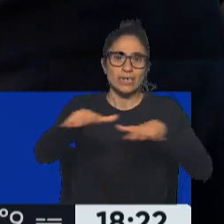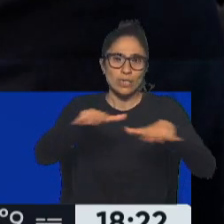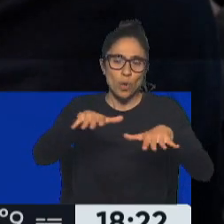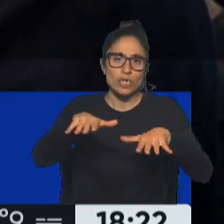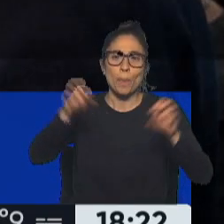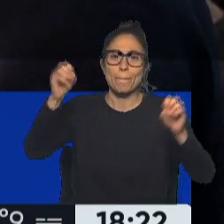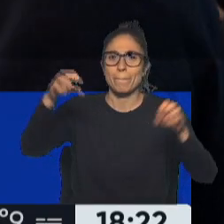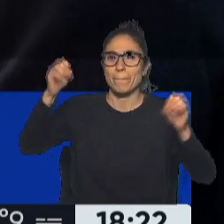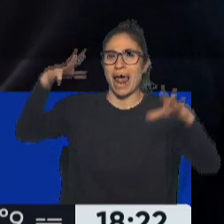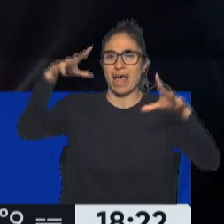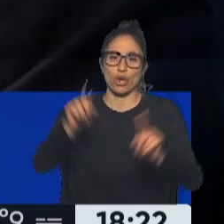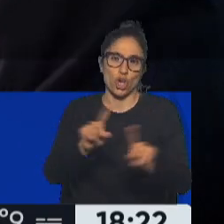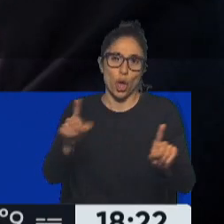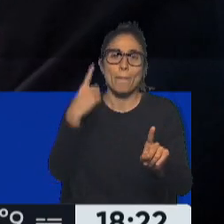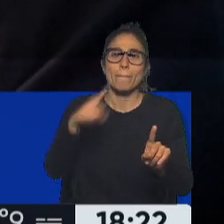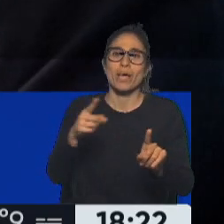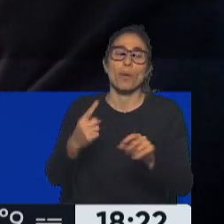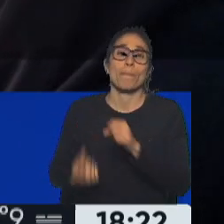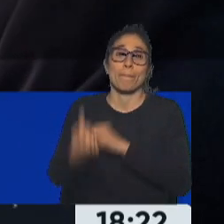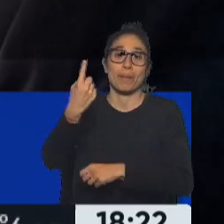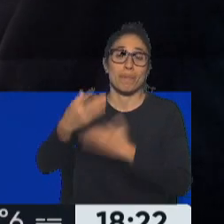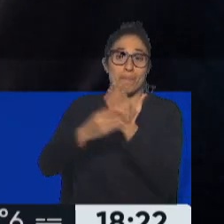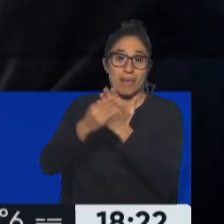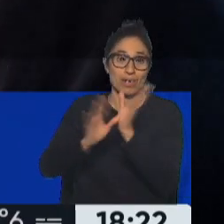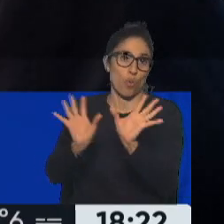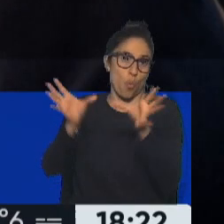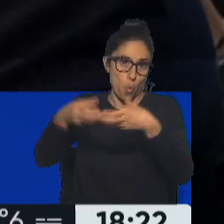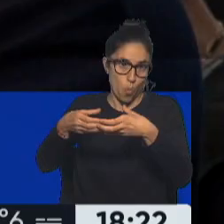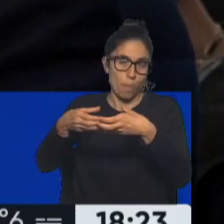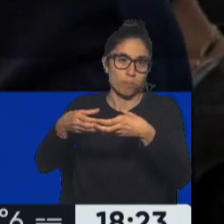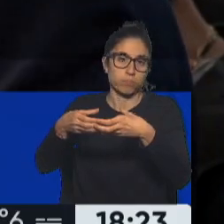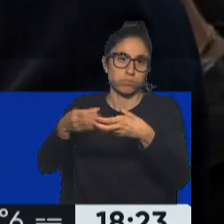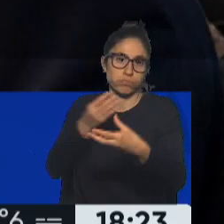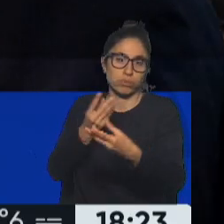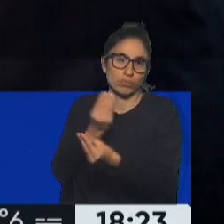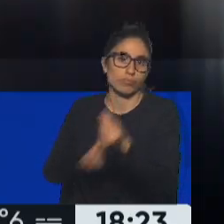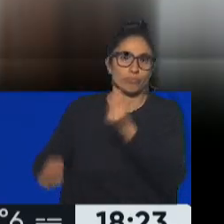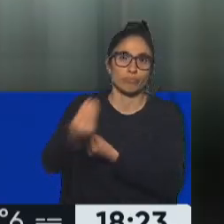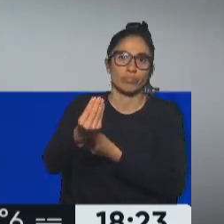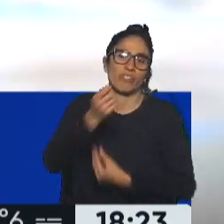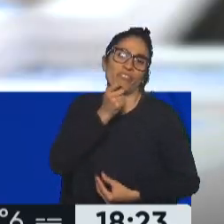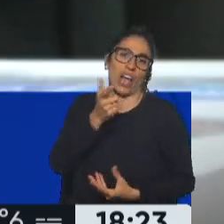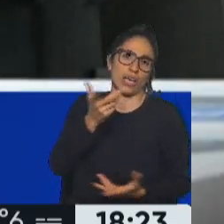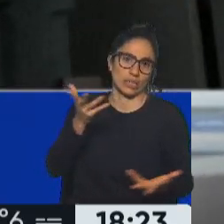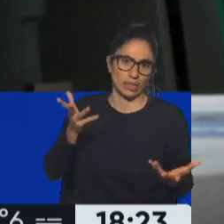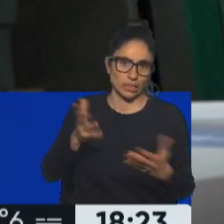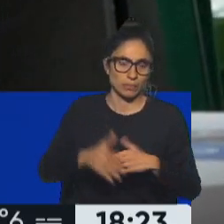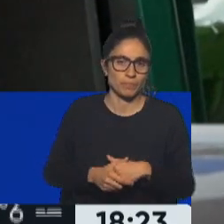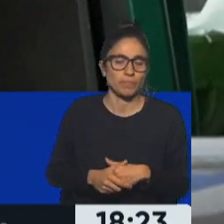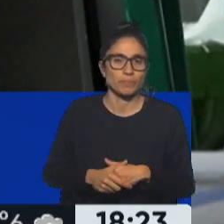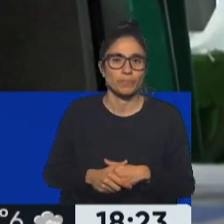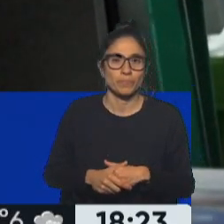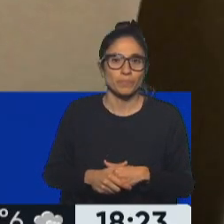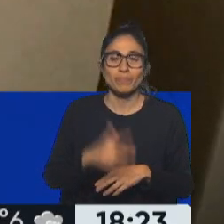pas de miracle. Mais changer de Premier ministre et de gouvernement, c'était une solution de facilité pour un président. 3 grandes